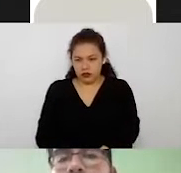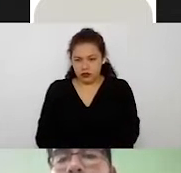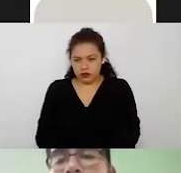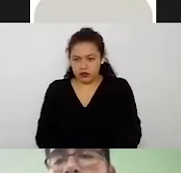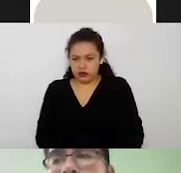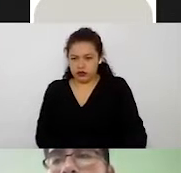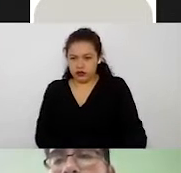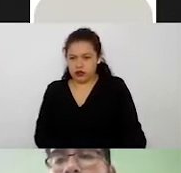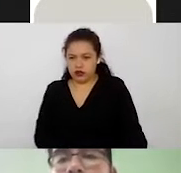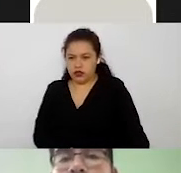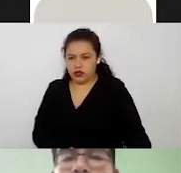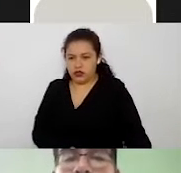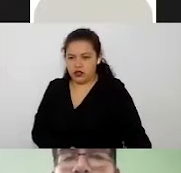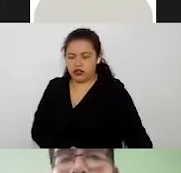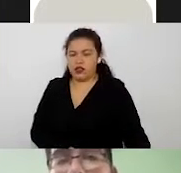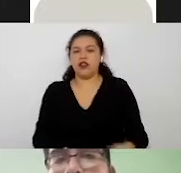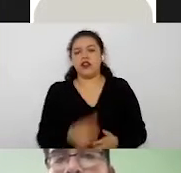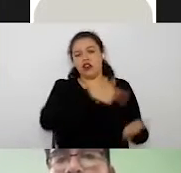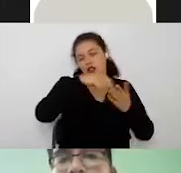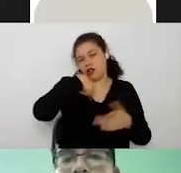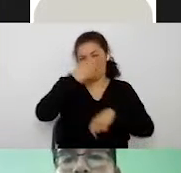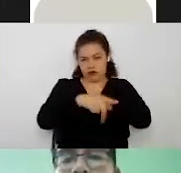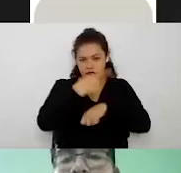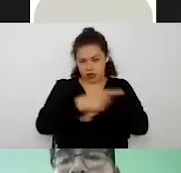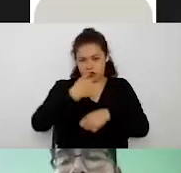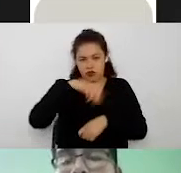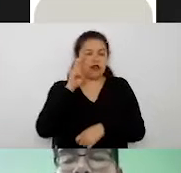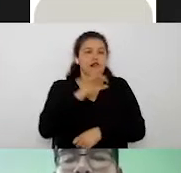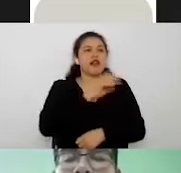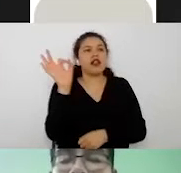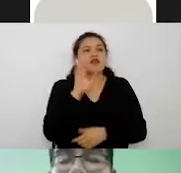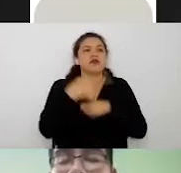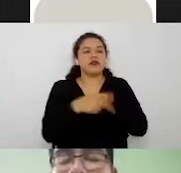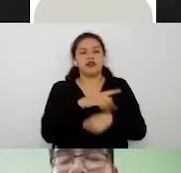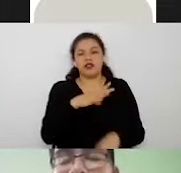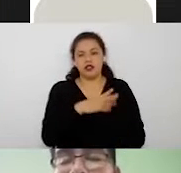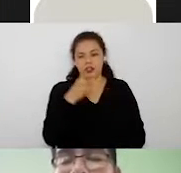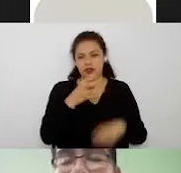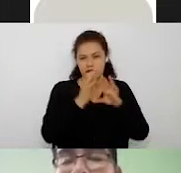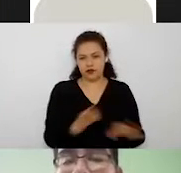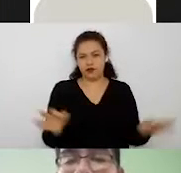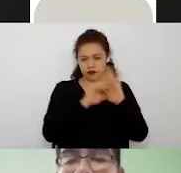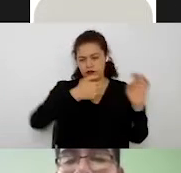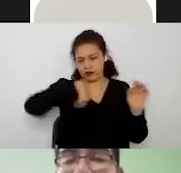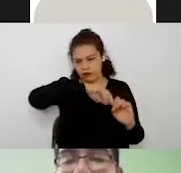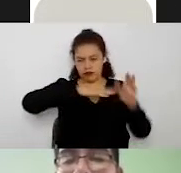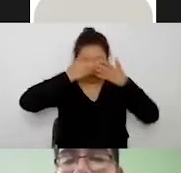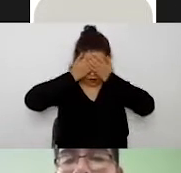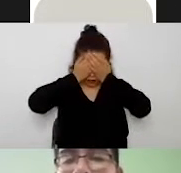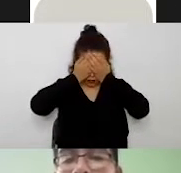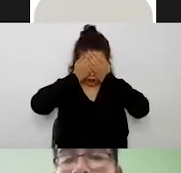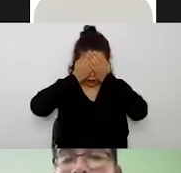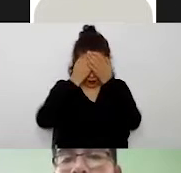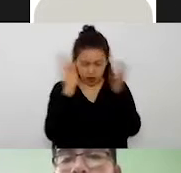ir observando quizás los riesgos que tengo. Es importante el ya estar consciente de que